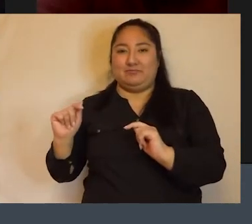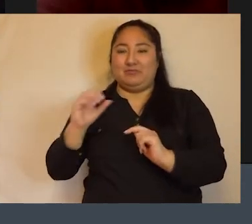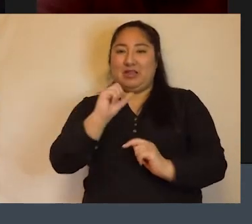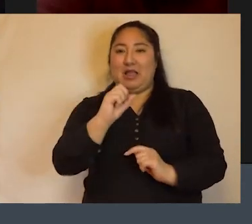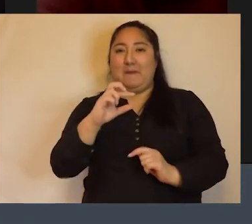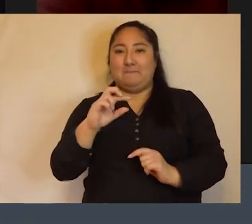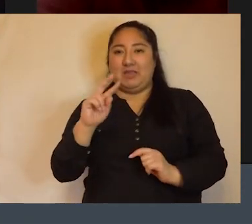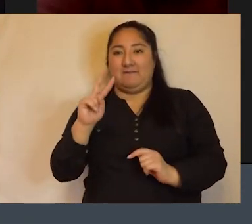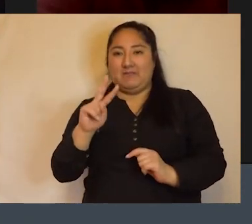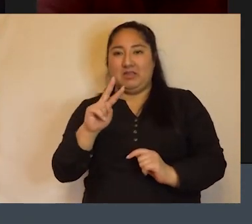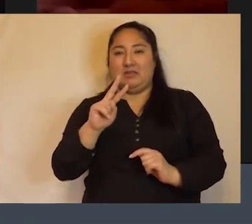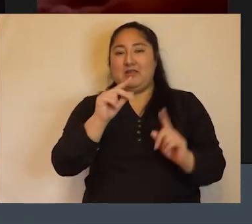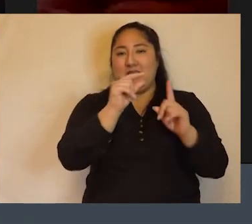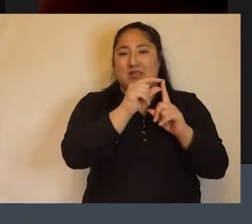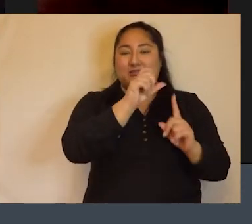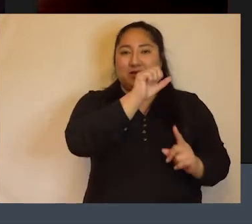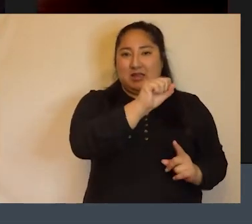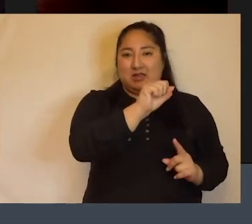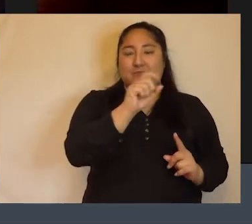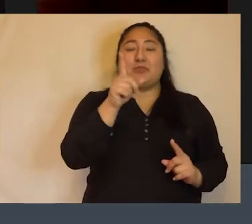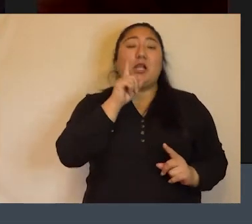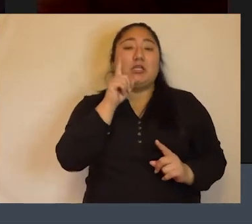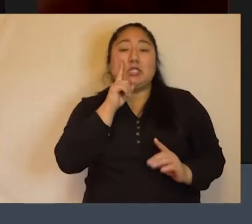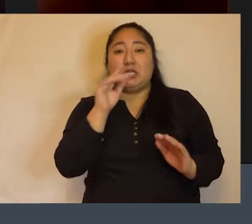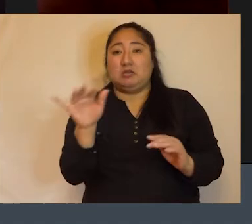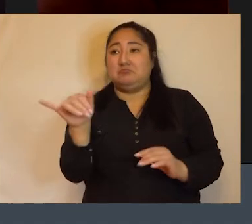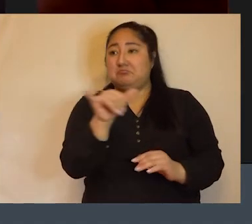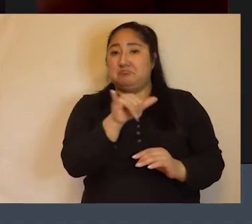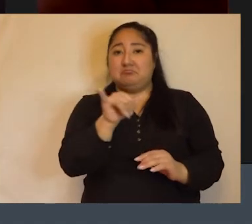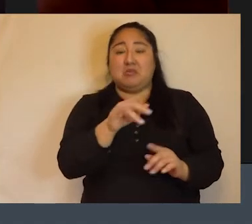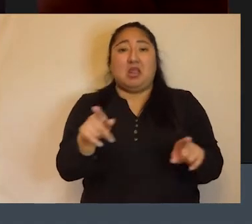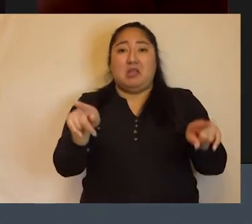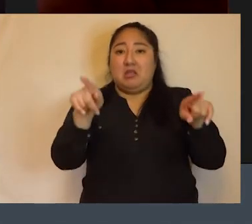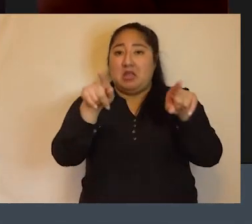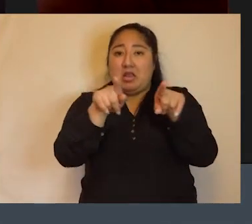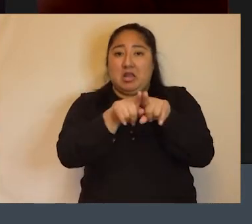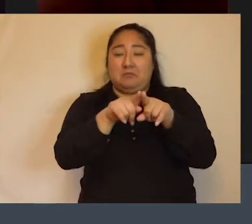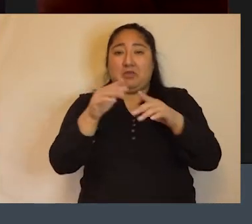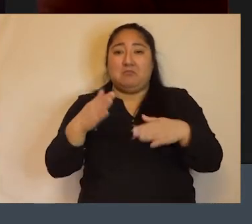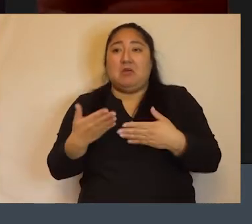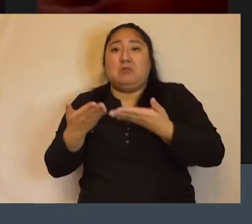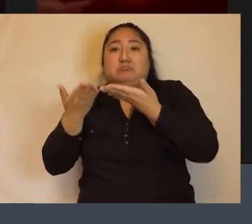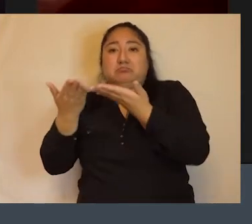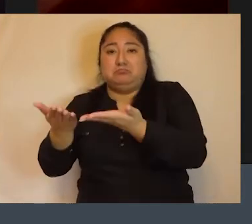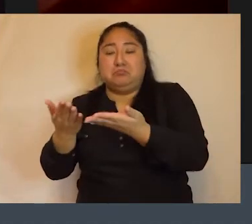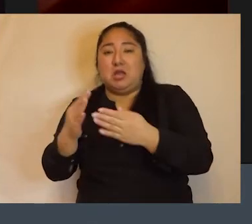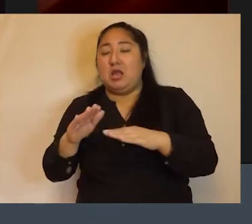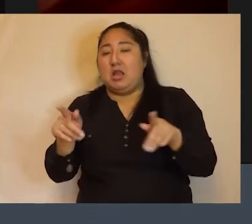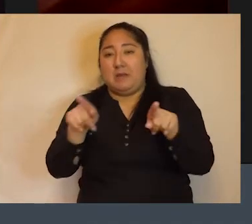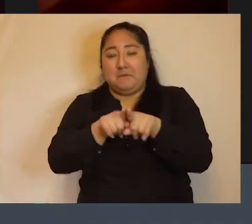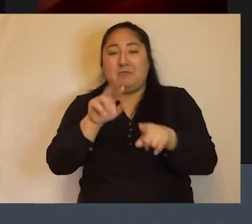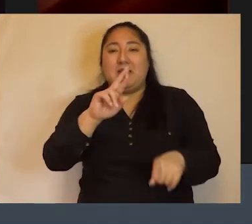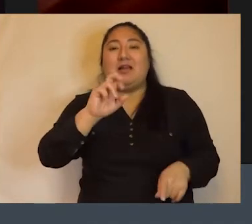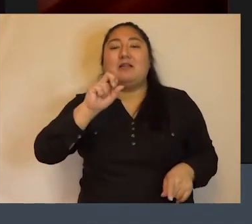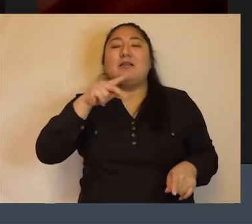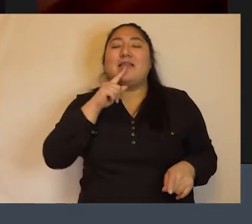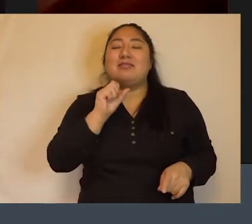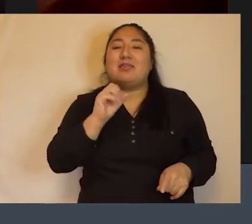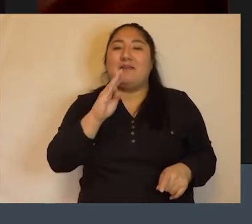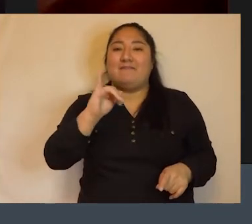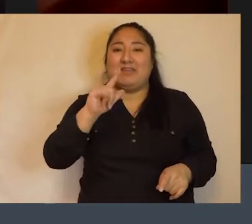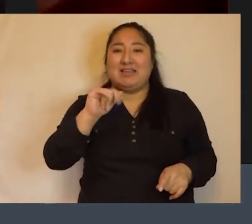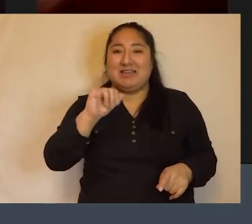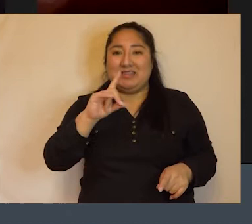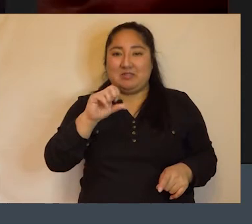que el APB letra A. Y tienen la misma disponibilidad y la misma rentabilidad. Y